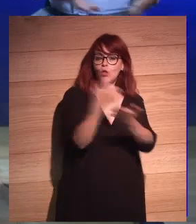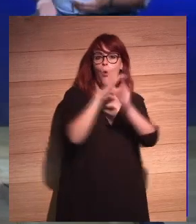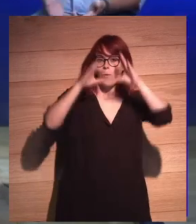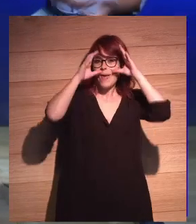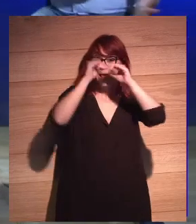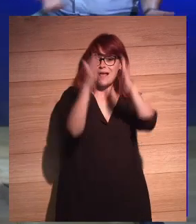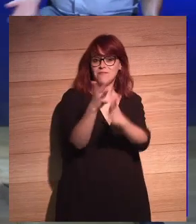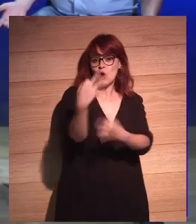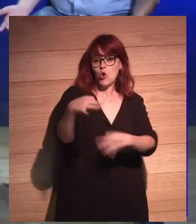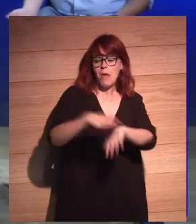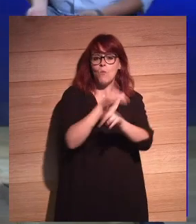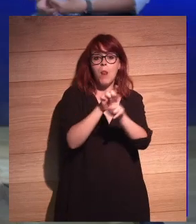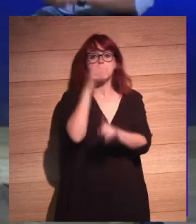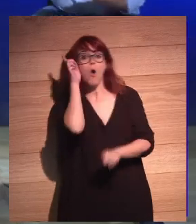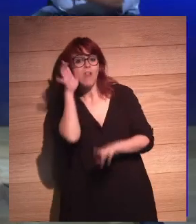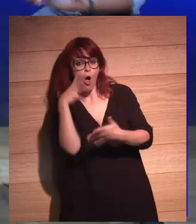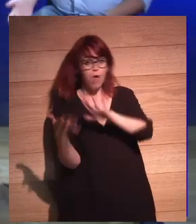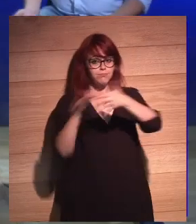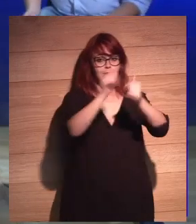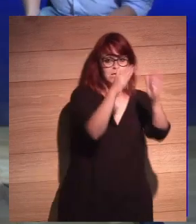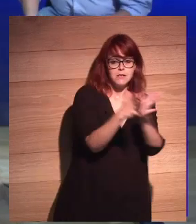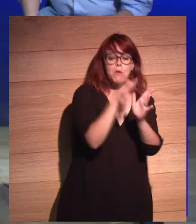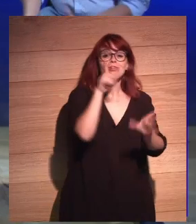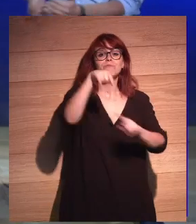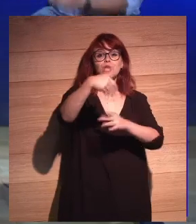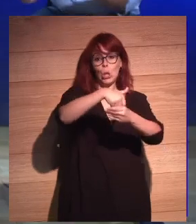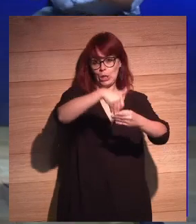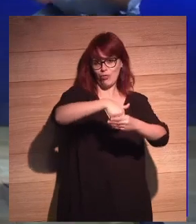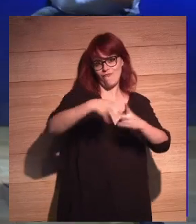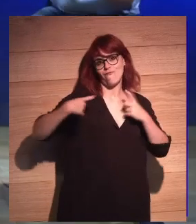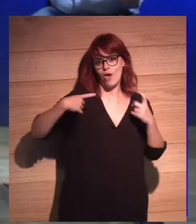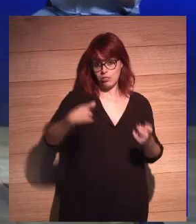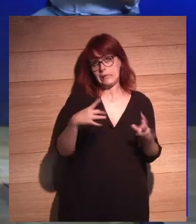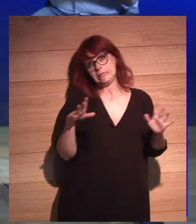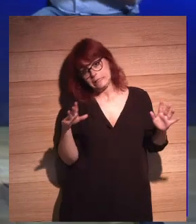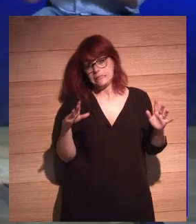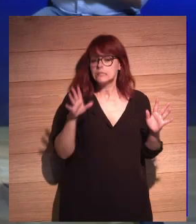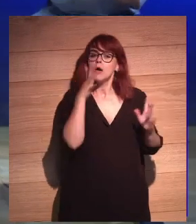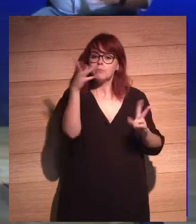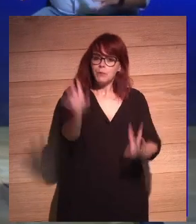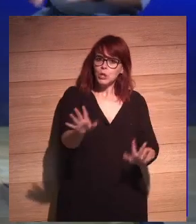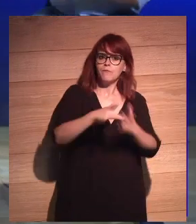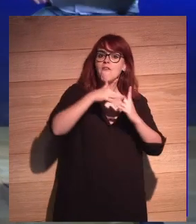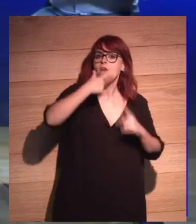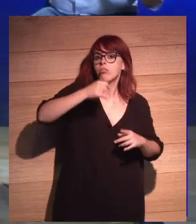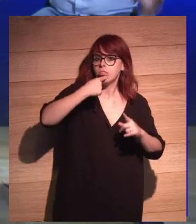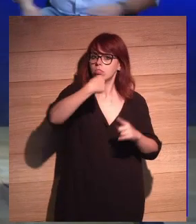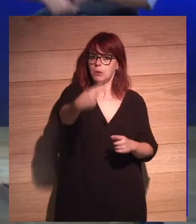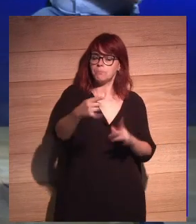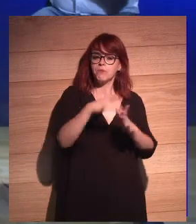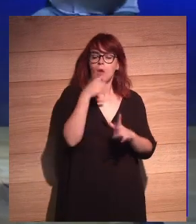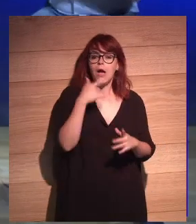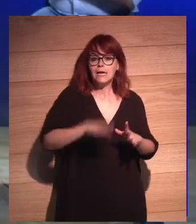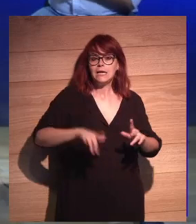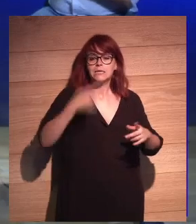casa como algo normal, como tienen un móvil, ya lo único importante va a ser el contenido. O sea, que esto sí... Ahora mismo sí, claro, es muy fácil decir, venga, pues, la experiencia wow,